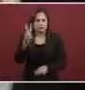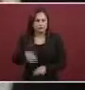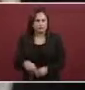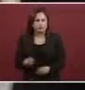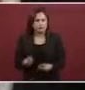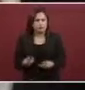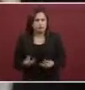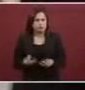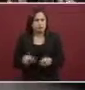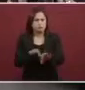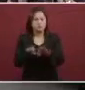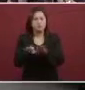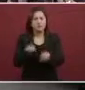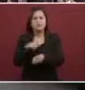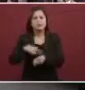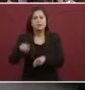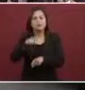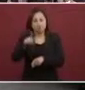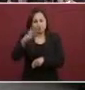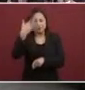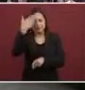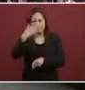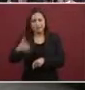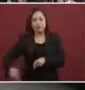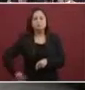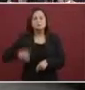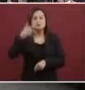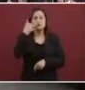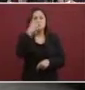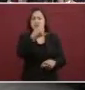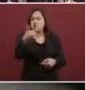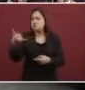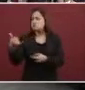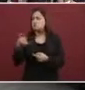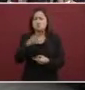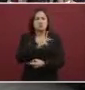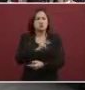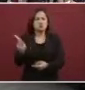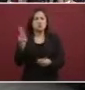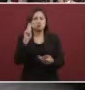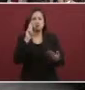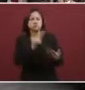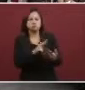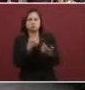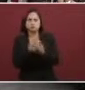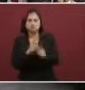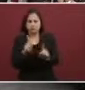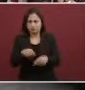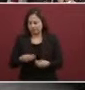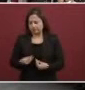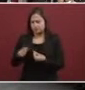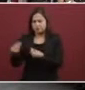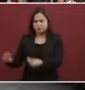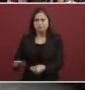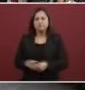desde cualquier celular, las 24 horas del día se puede ver este canal, les voy a dar los datos. Y quieren